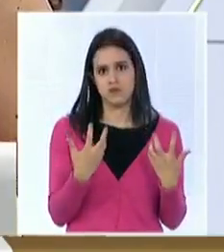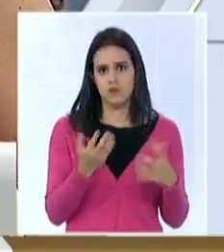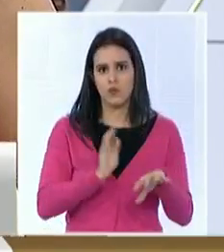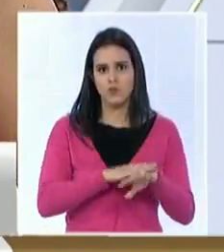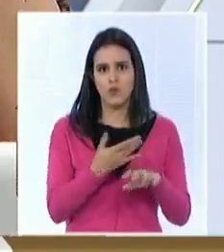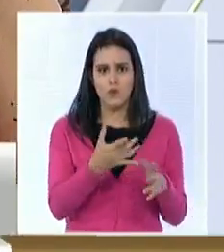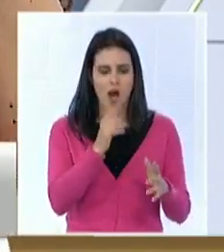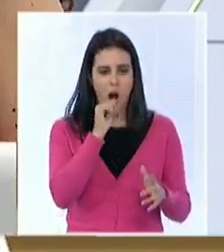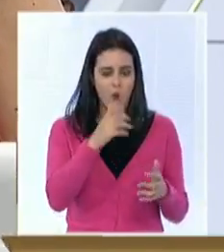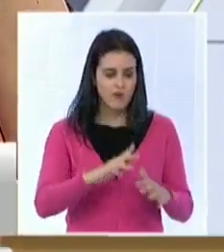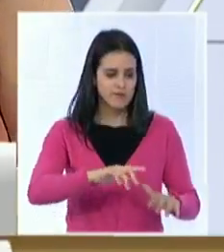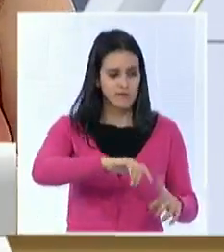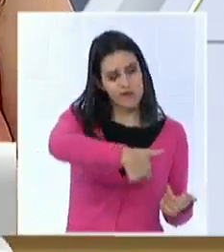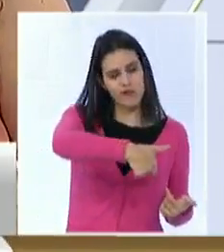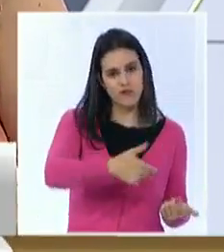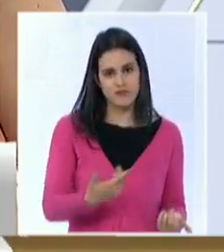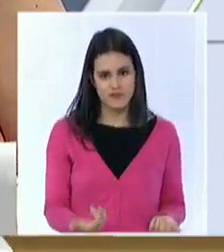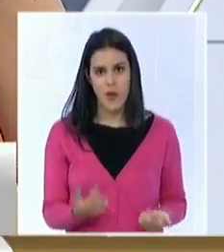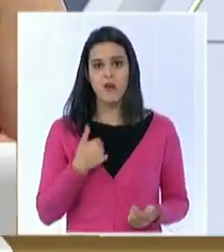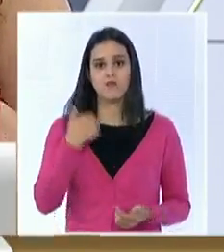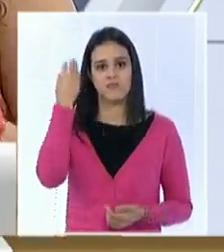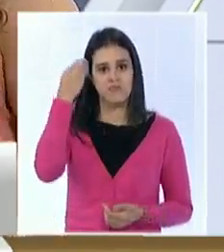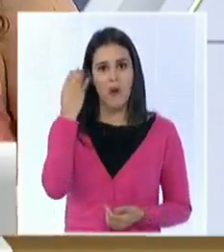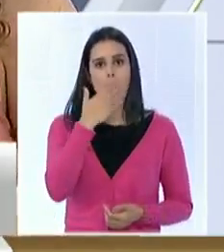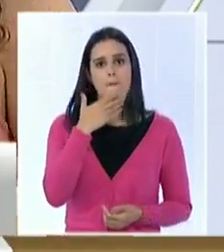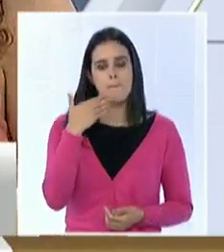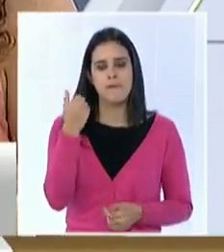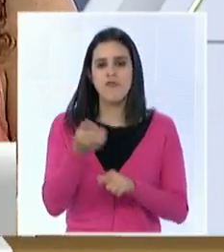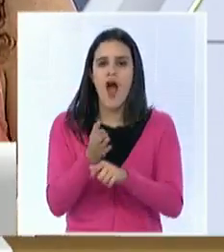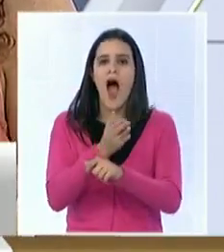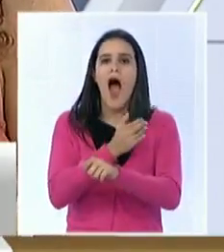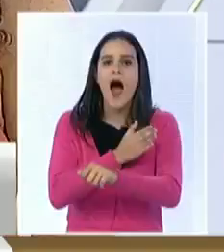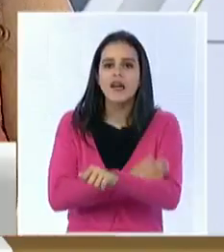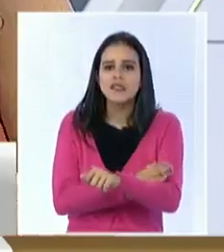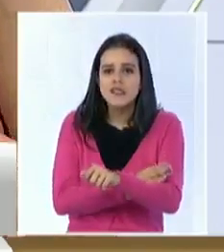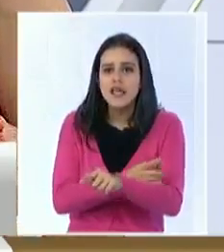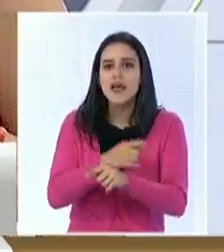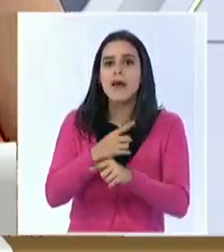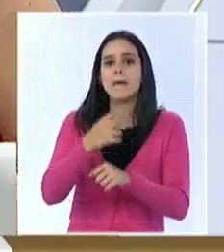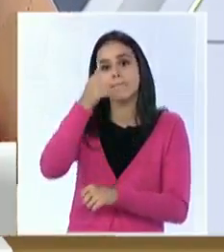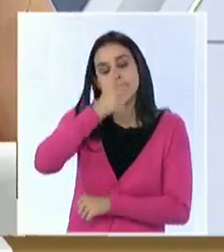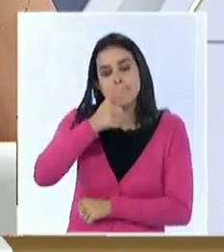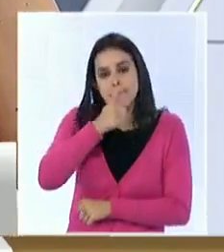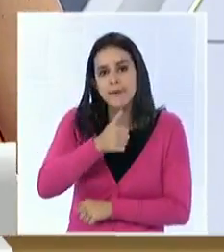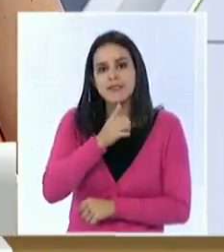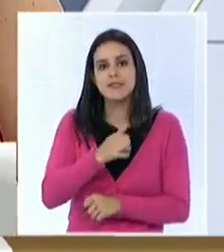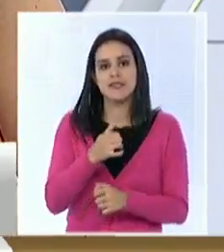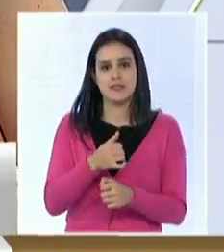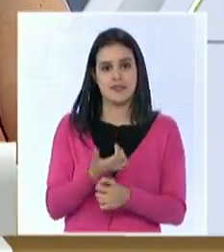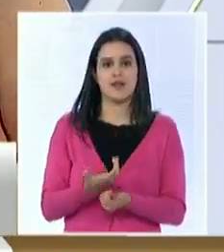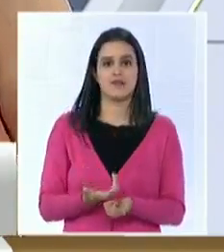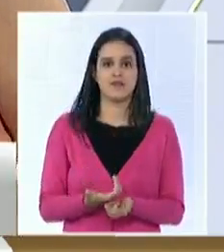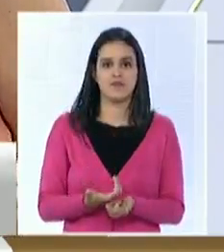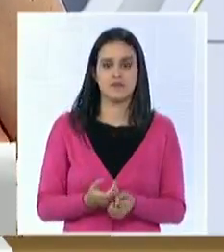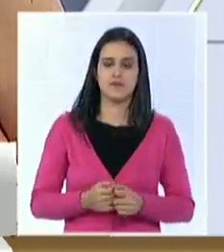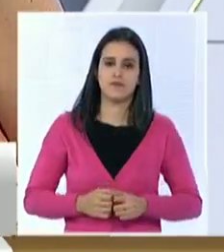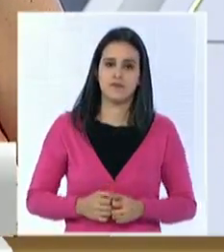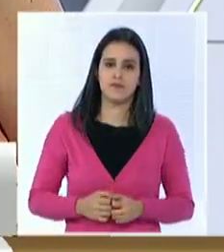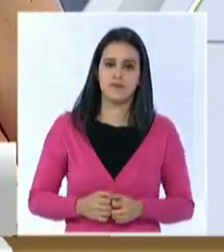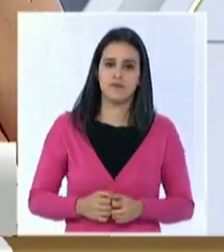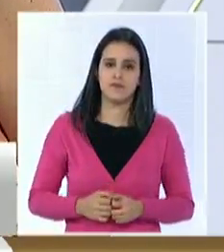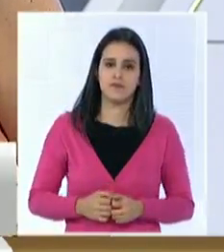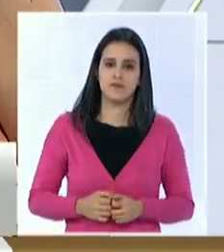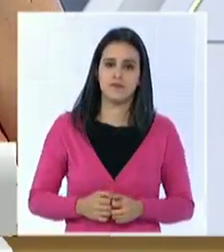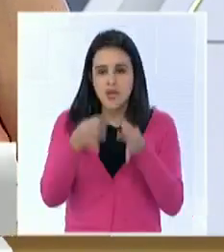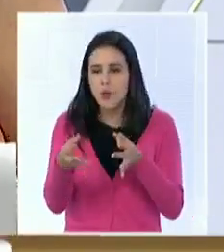a desperdiciar. Yo prefiero planificar y con tiempo descongelar en la nevera la cantidad de piezas que verdaderamente